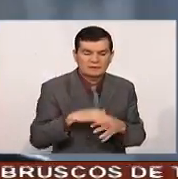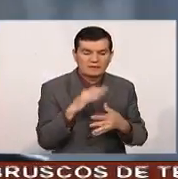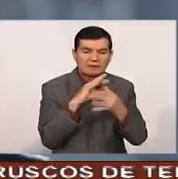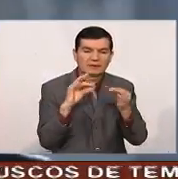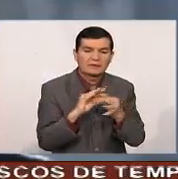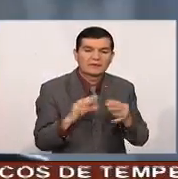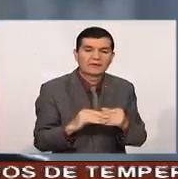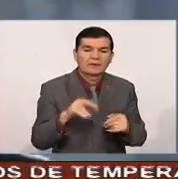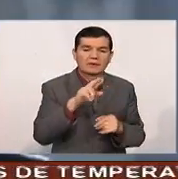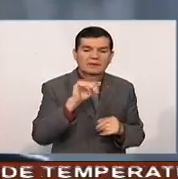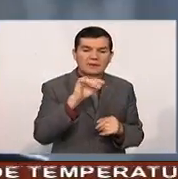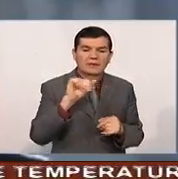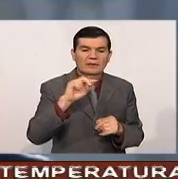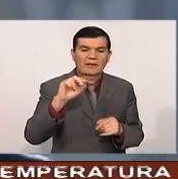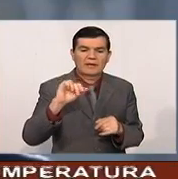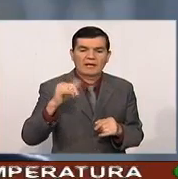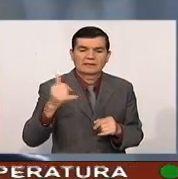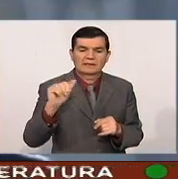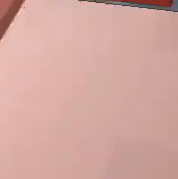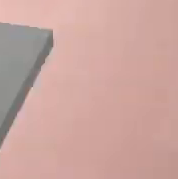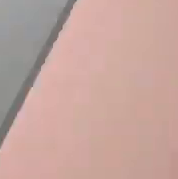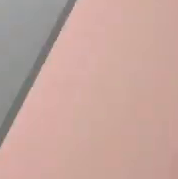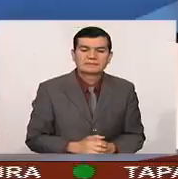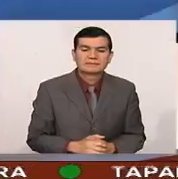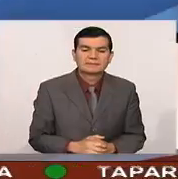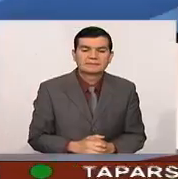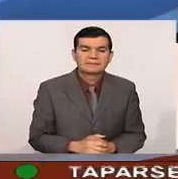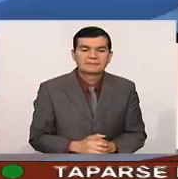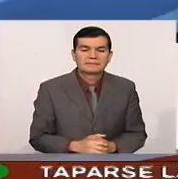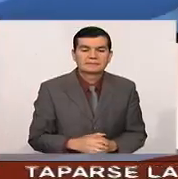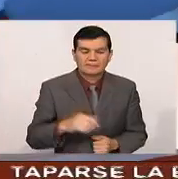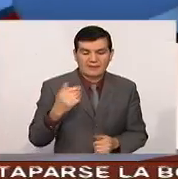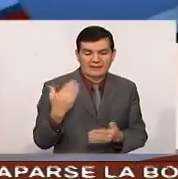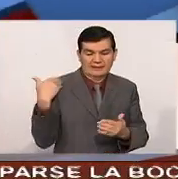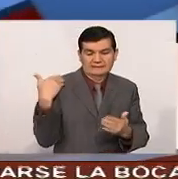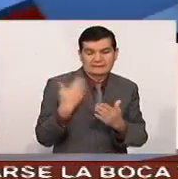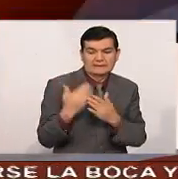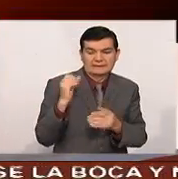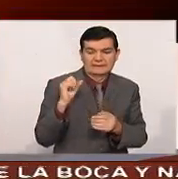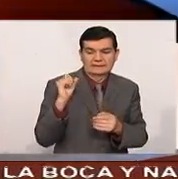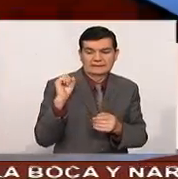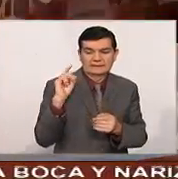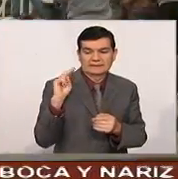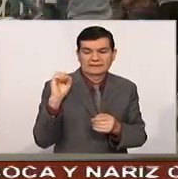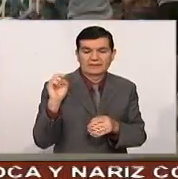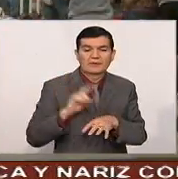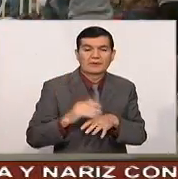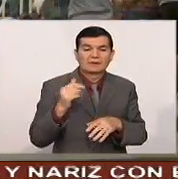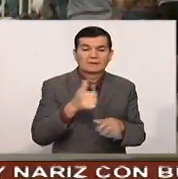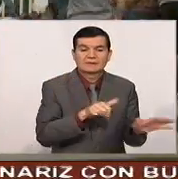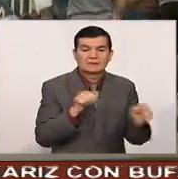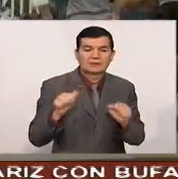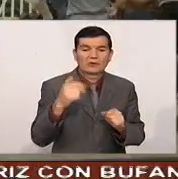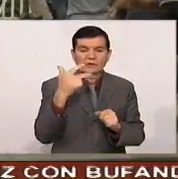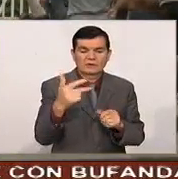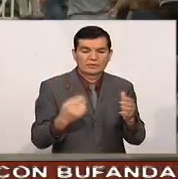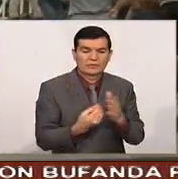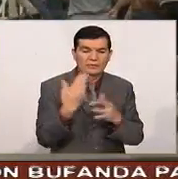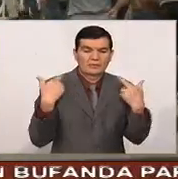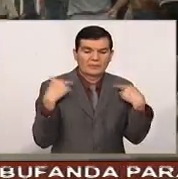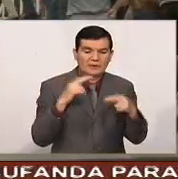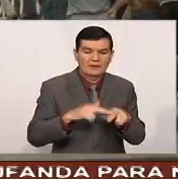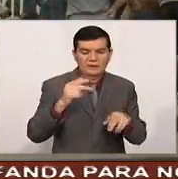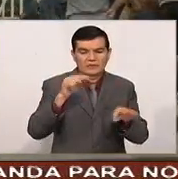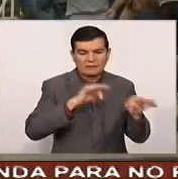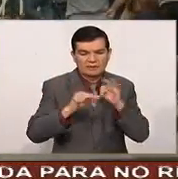declaraciones de Ricardo Anaya. Este fin de semana, 608 nuevos docentes y personal con funciones de